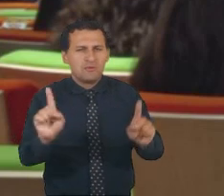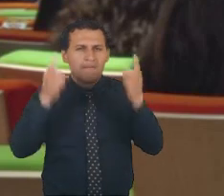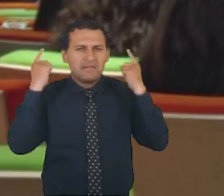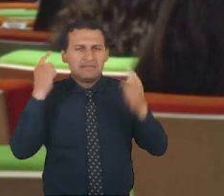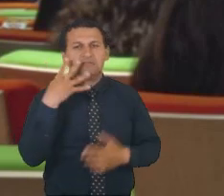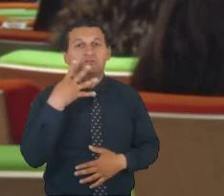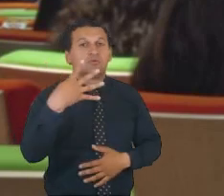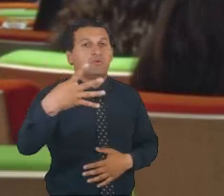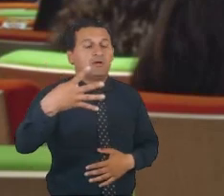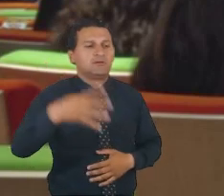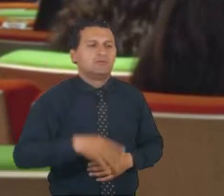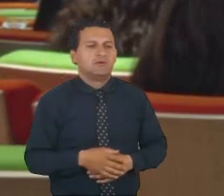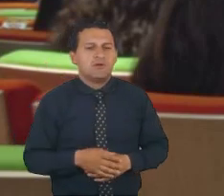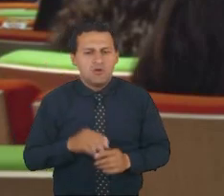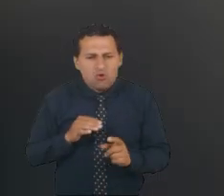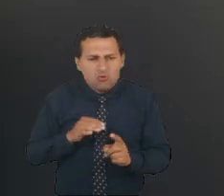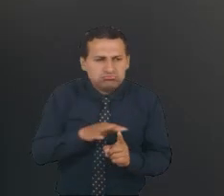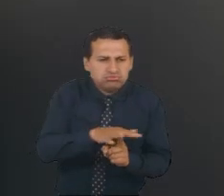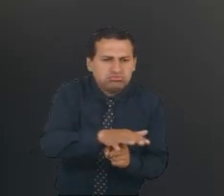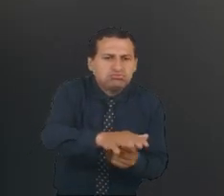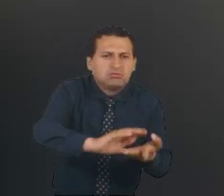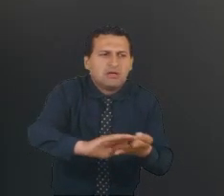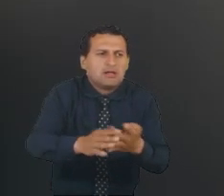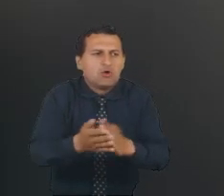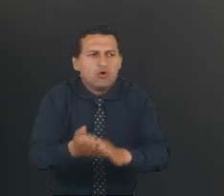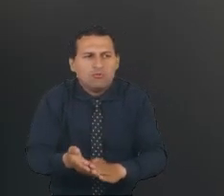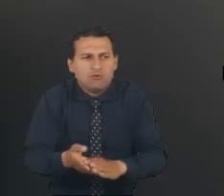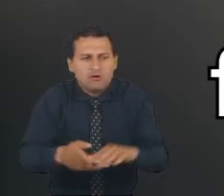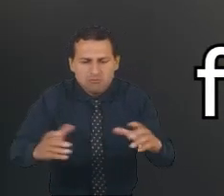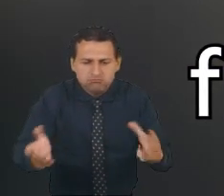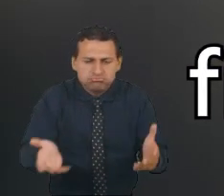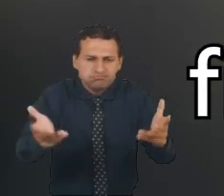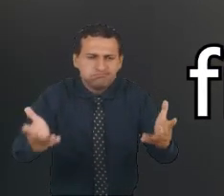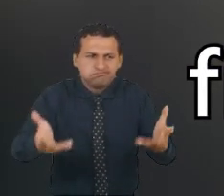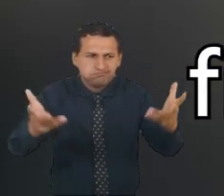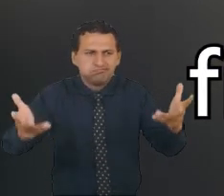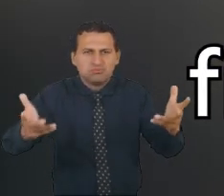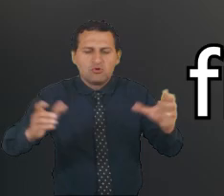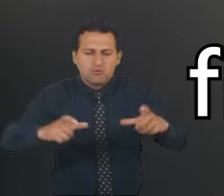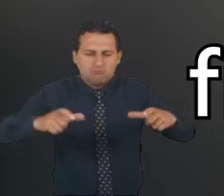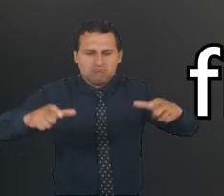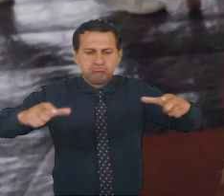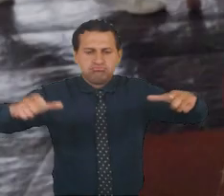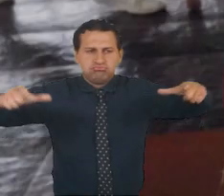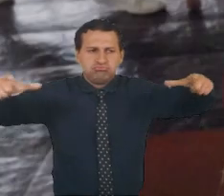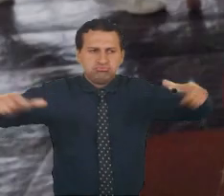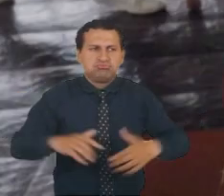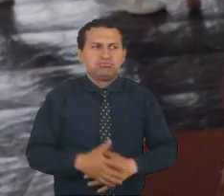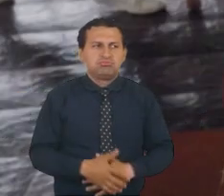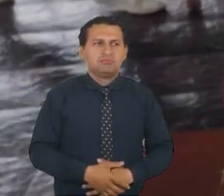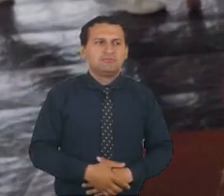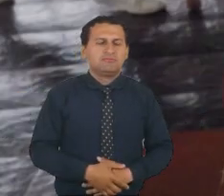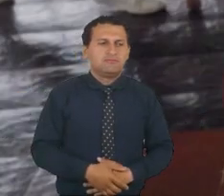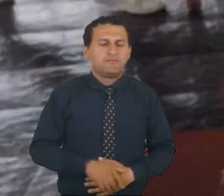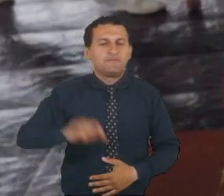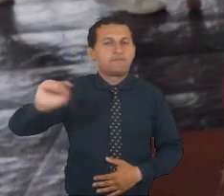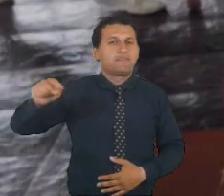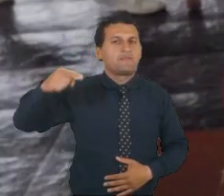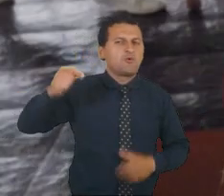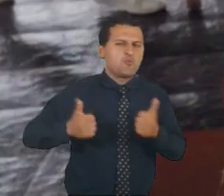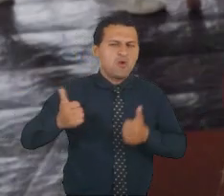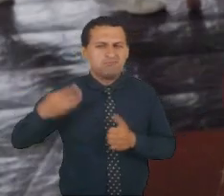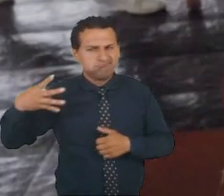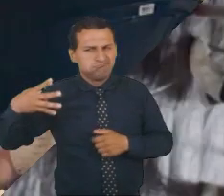correspondieron al cumplimiento físico del 67% y del 62% en lo financiero. Tuvimos 4 metas trazadas